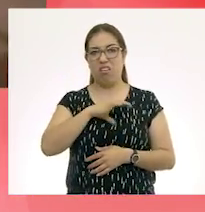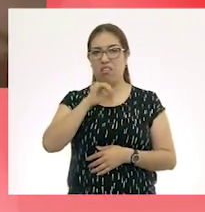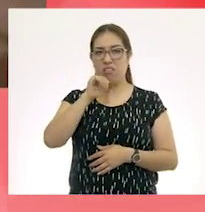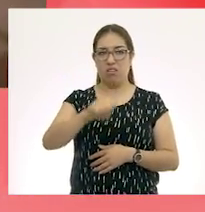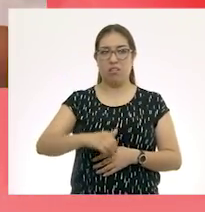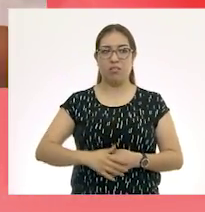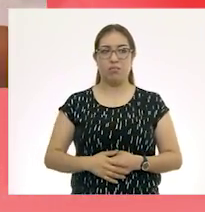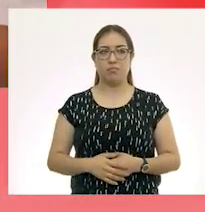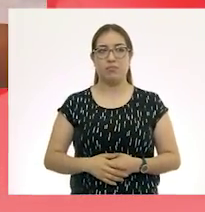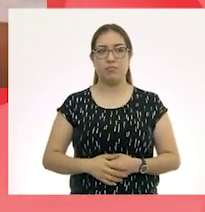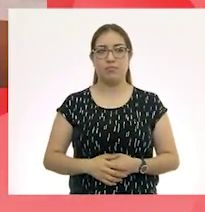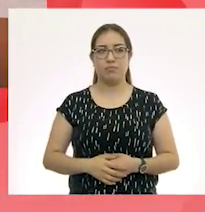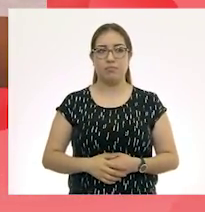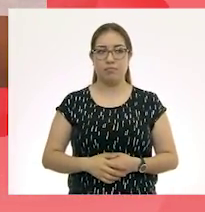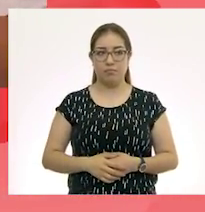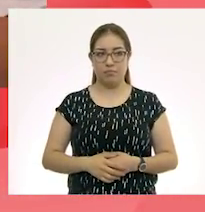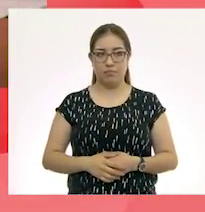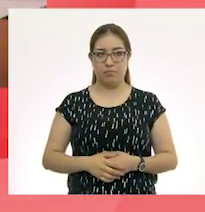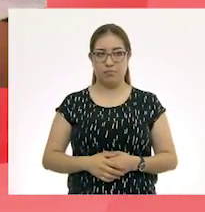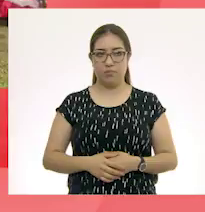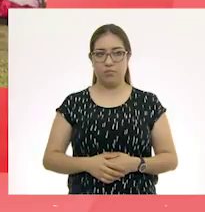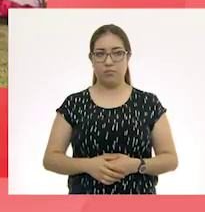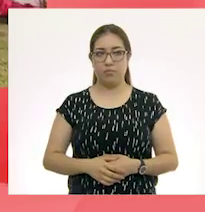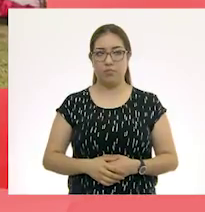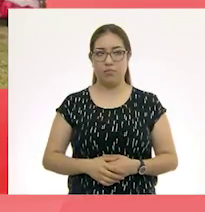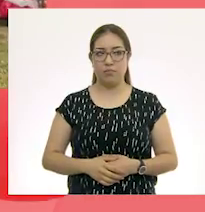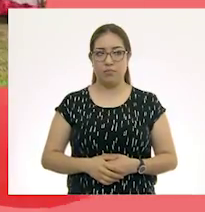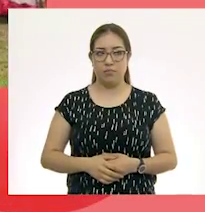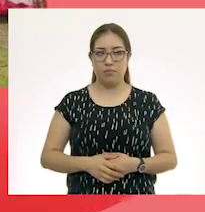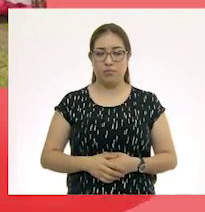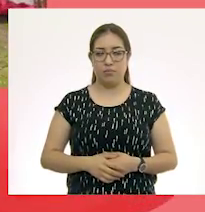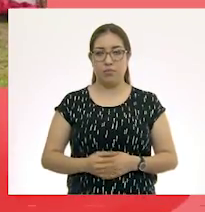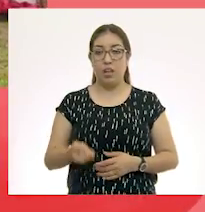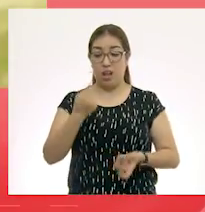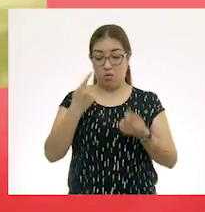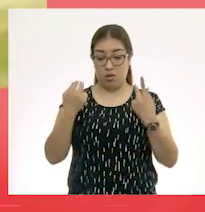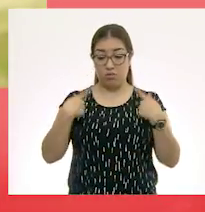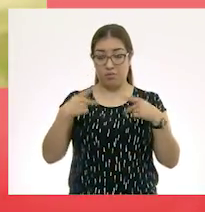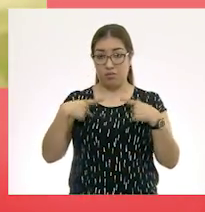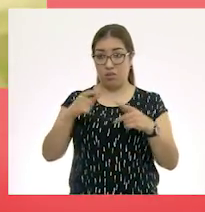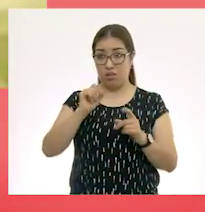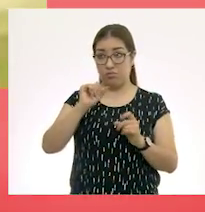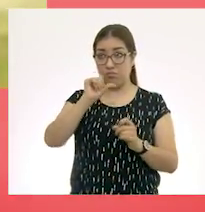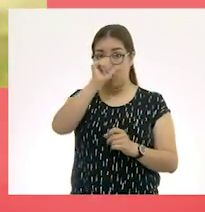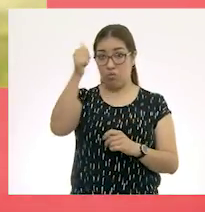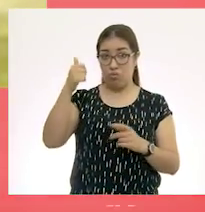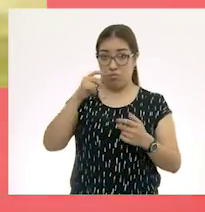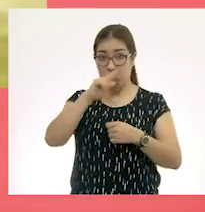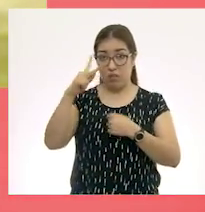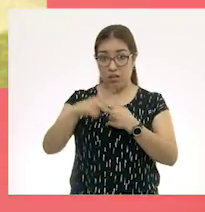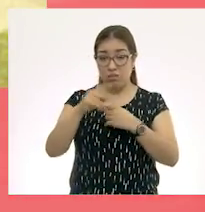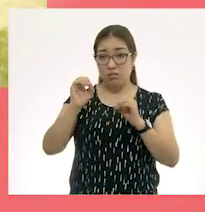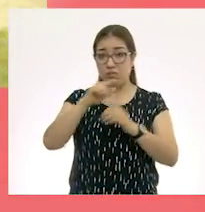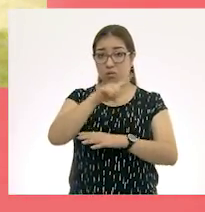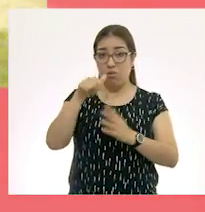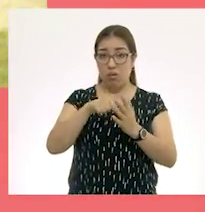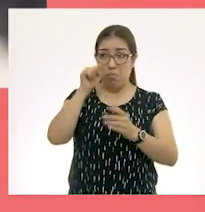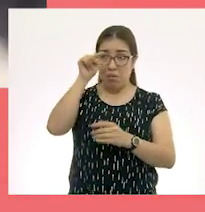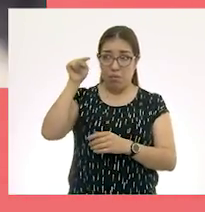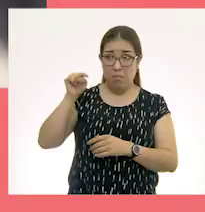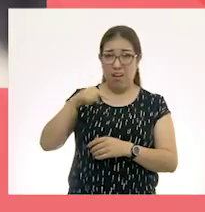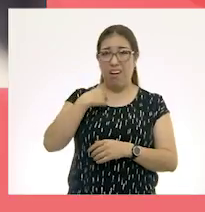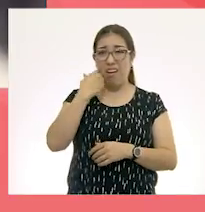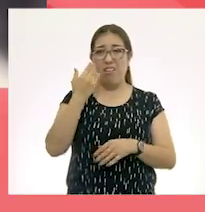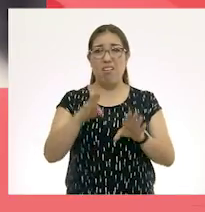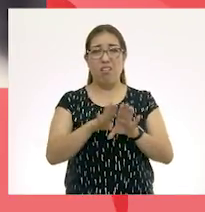don ni eno ya hoka nu ma doncho di poke y no pues ya hoño vi no vi conza no dijo que niño